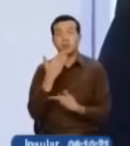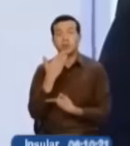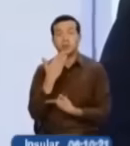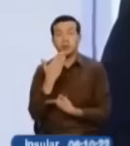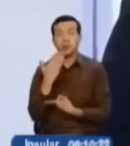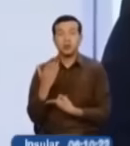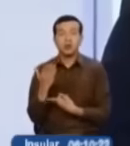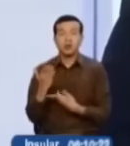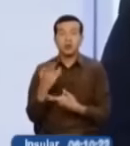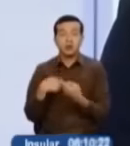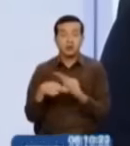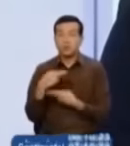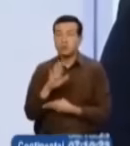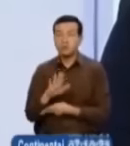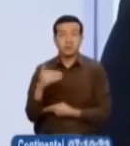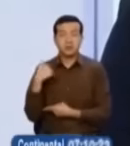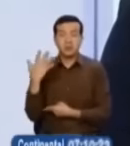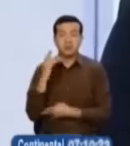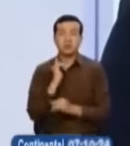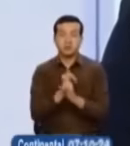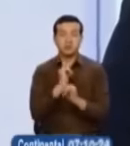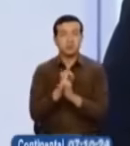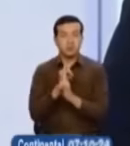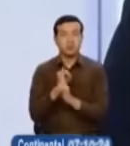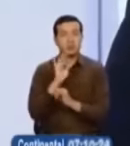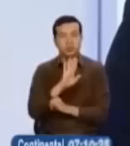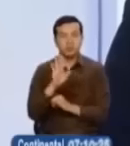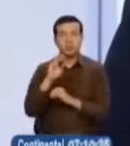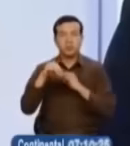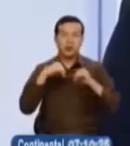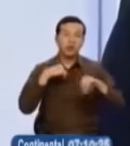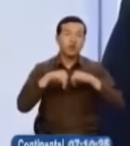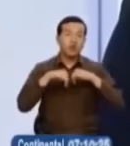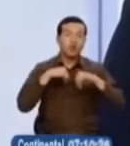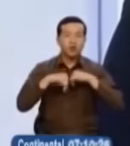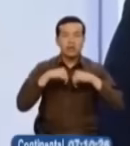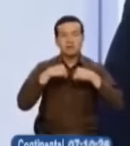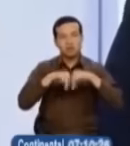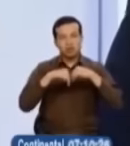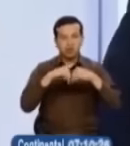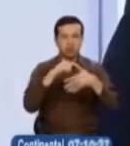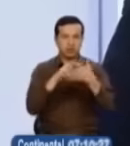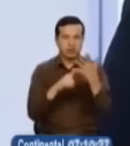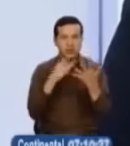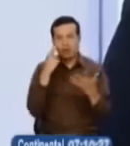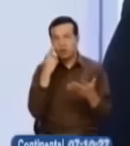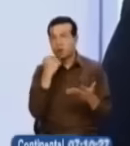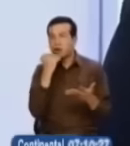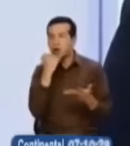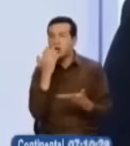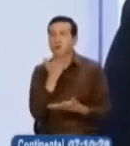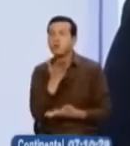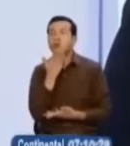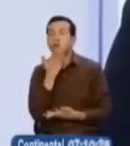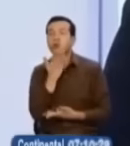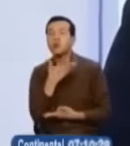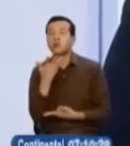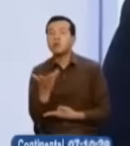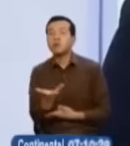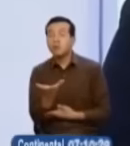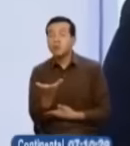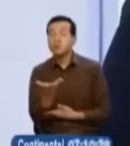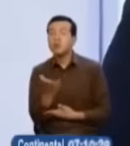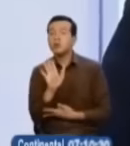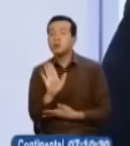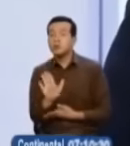no se tiene. Es ahí que las instituciones especializadas desarrollan metodologías para captar algo de información y sobre todo saber